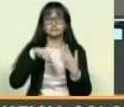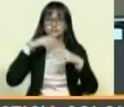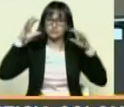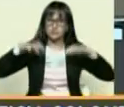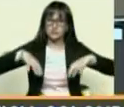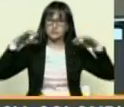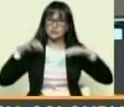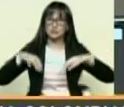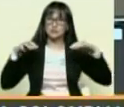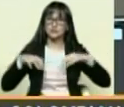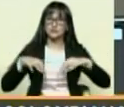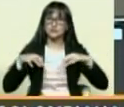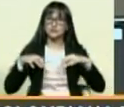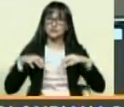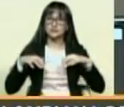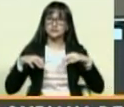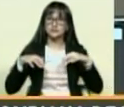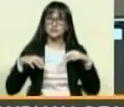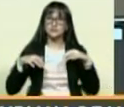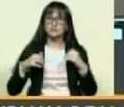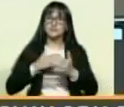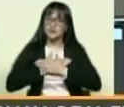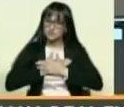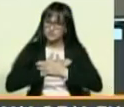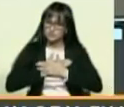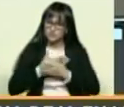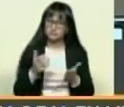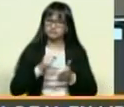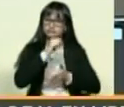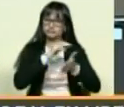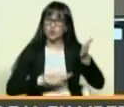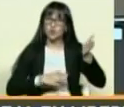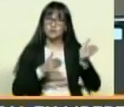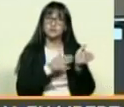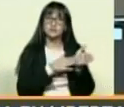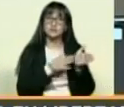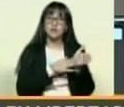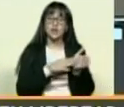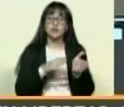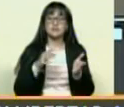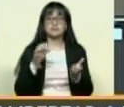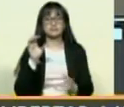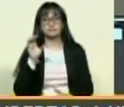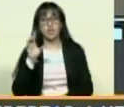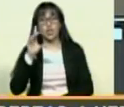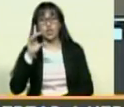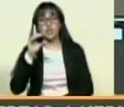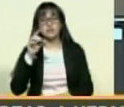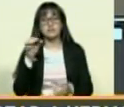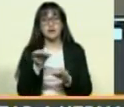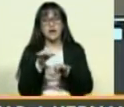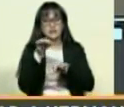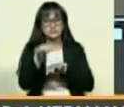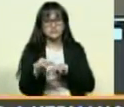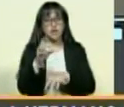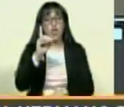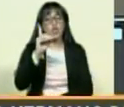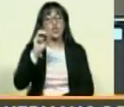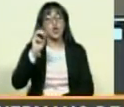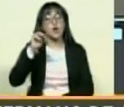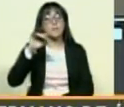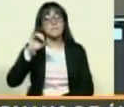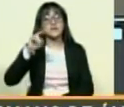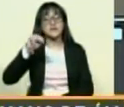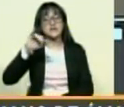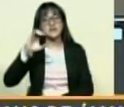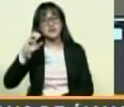un proyecto de declaración, por supuesto, en solidaridad con Dominica, con Antigua y Barbuda,